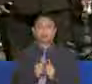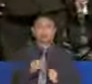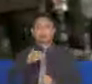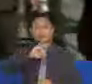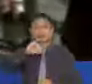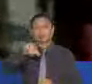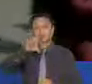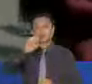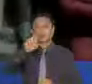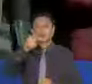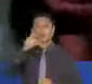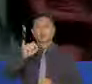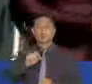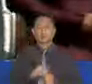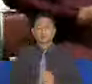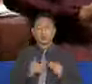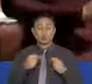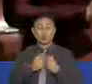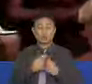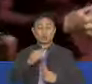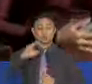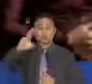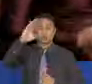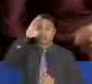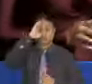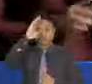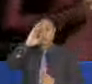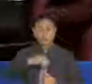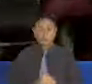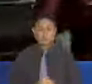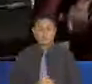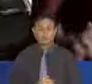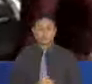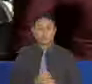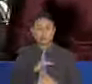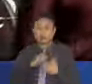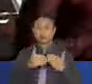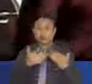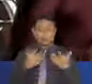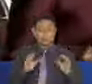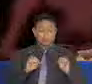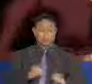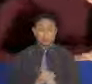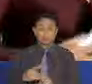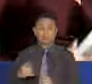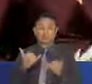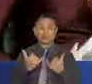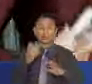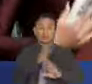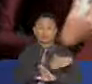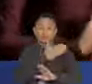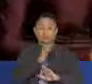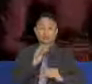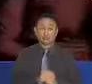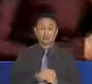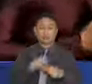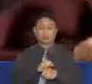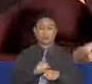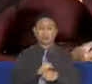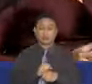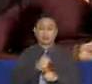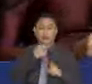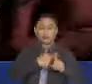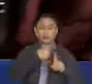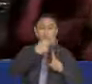simbaña él es de la banda de la Policía Nacional Jorge muy buenos días está todo listo tienen un amplio repertorio les han tenido ensayando por